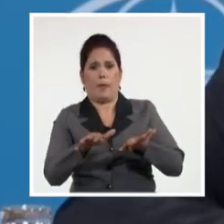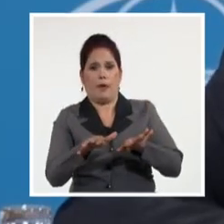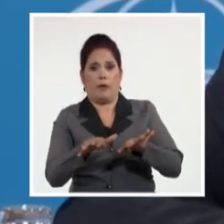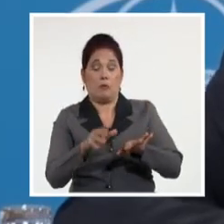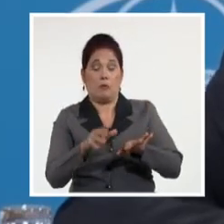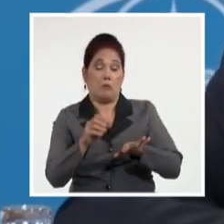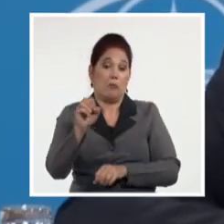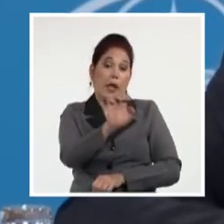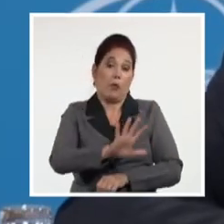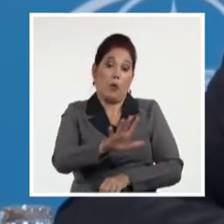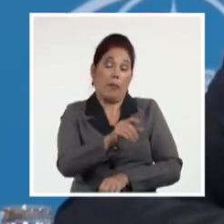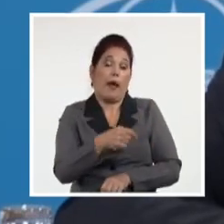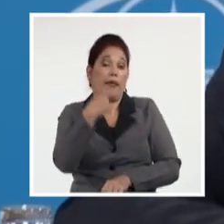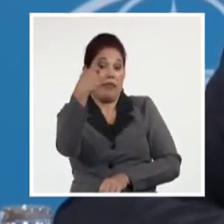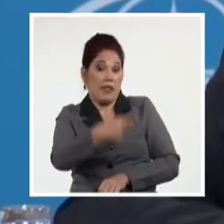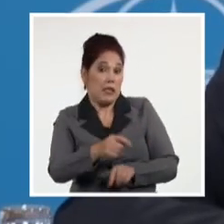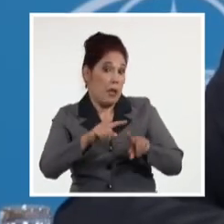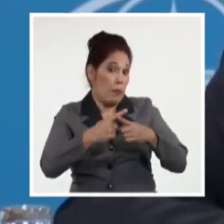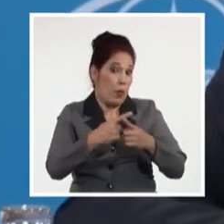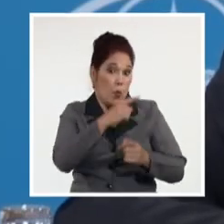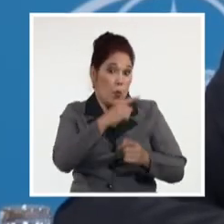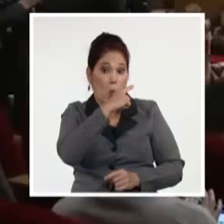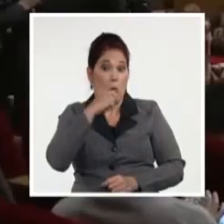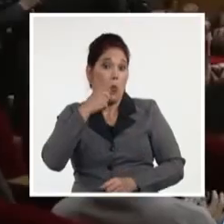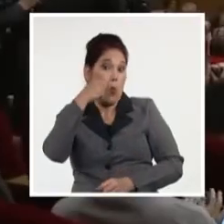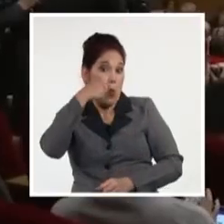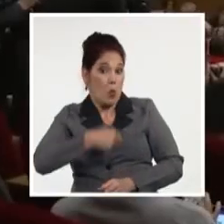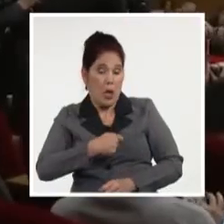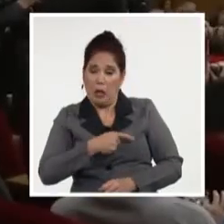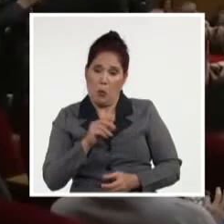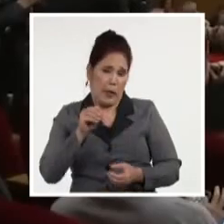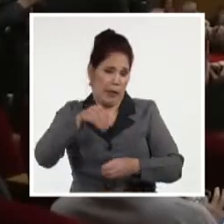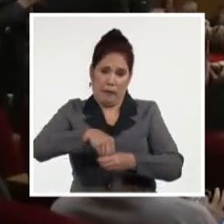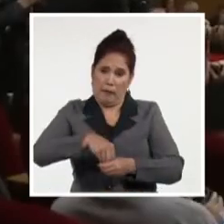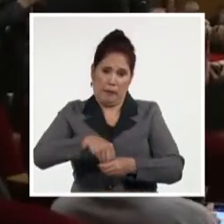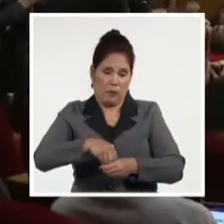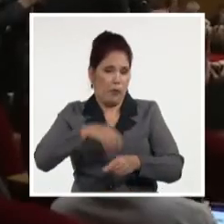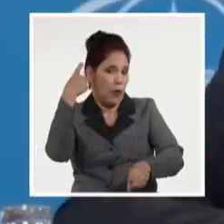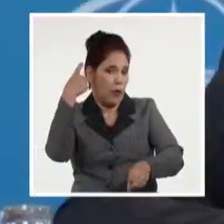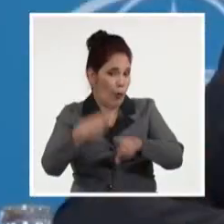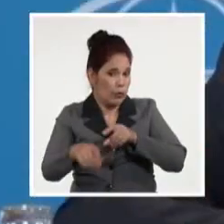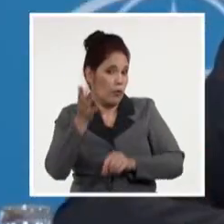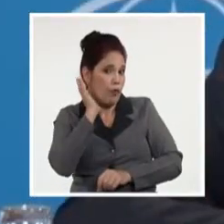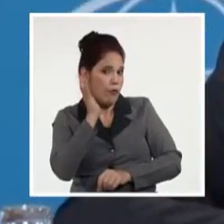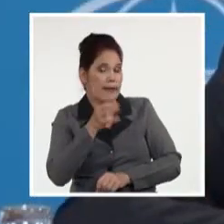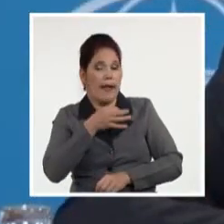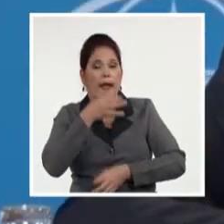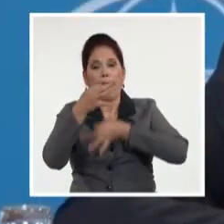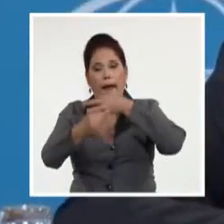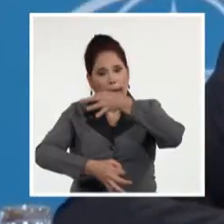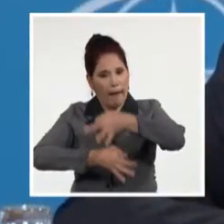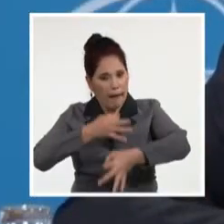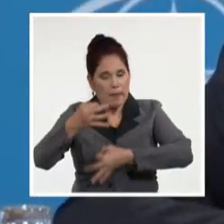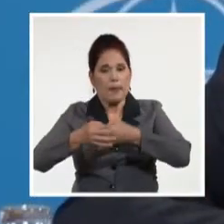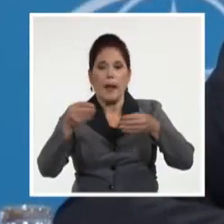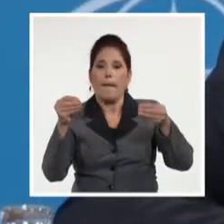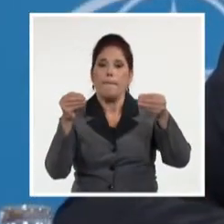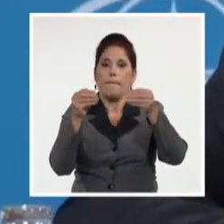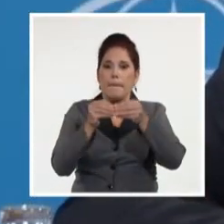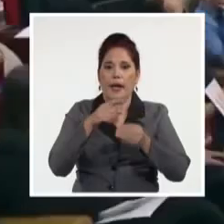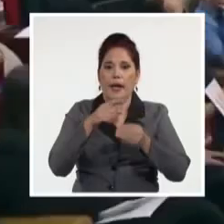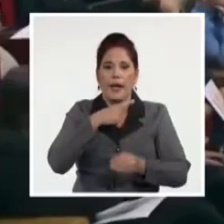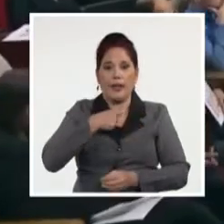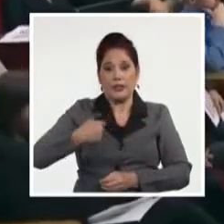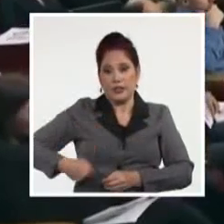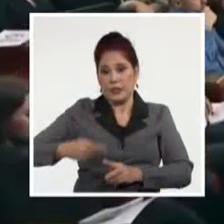Occidente decide, y decide por Ucrania, sin Ucrania. En otro momento de la conferencia, Sergei Lavrov explicó que los vínculos entre China